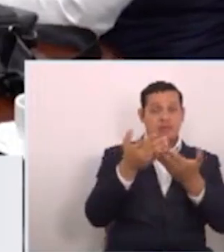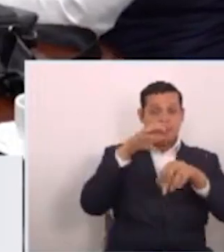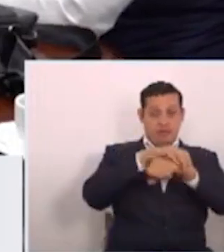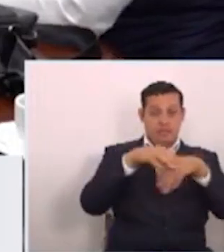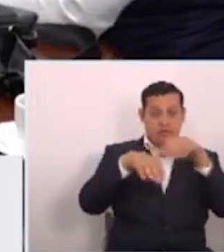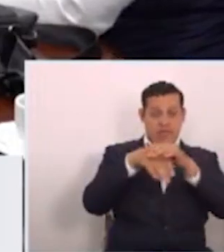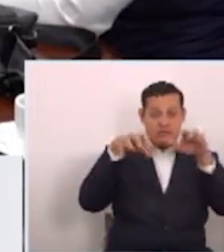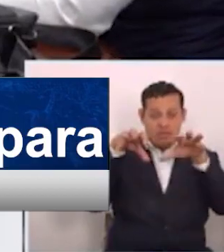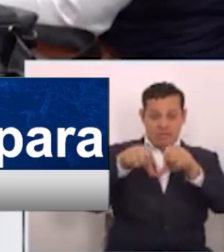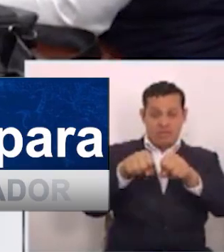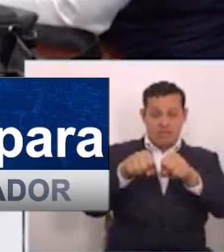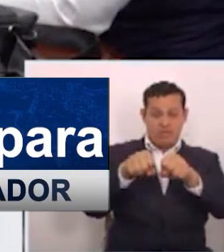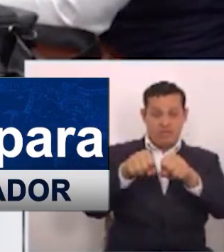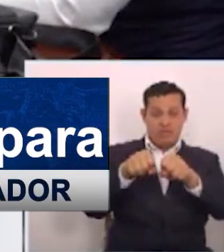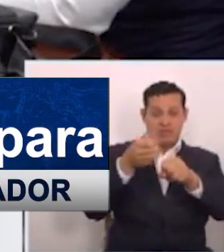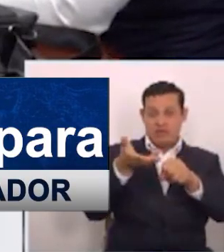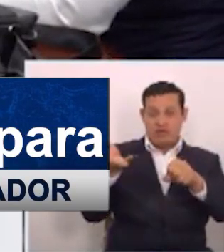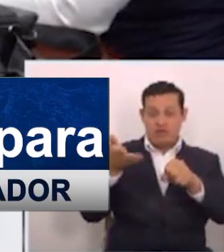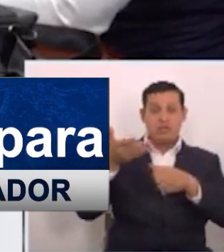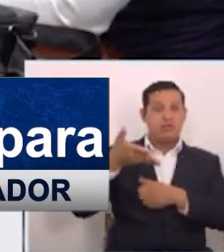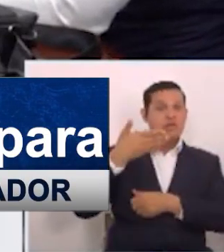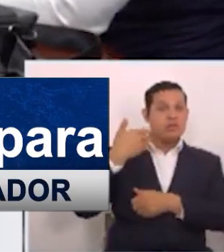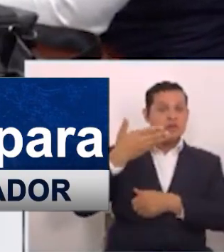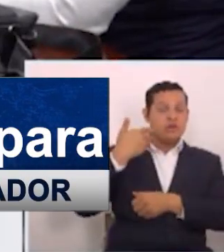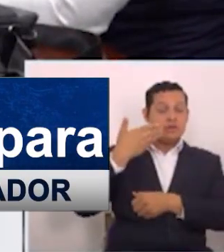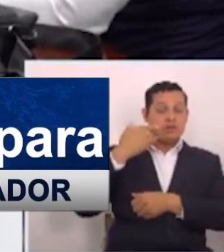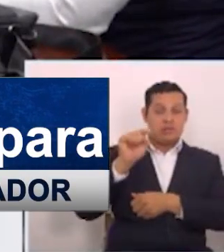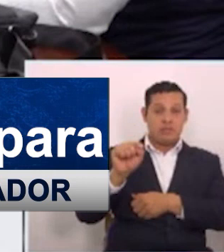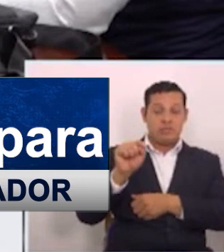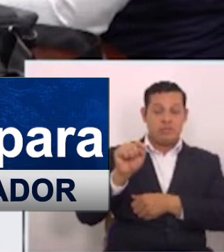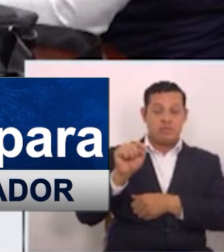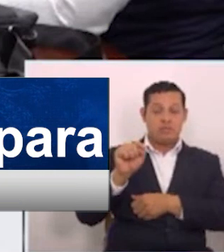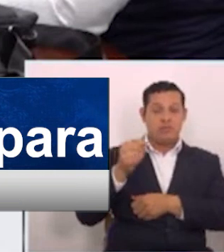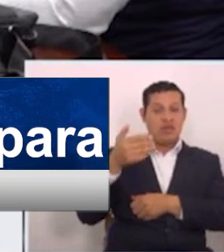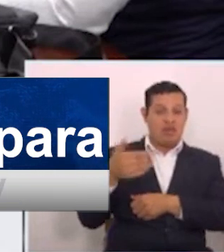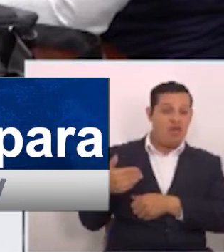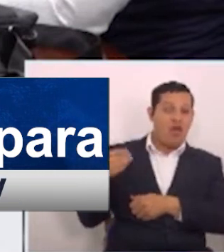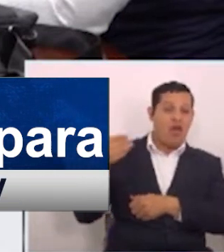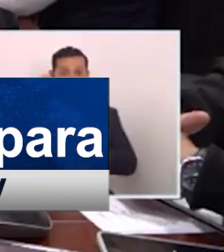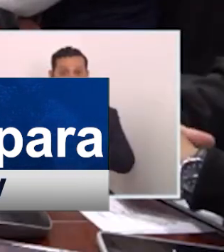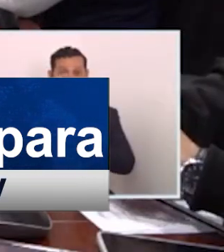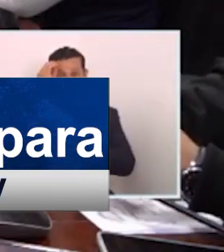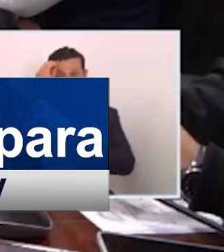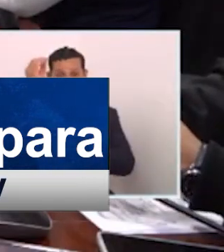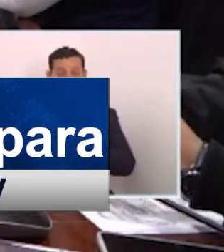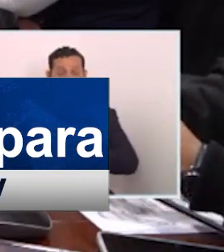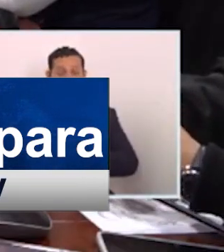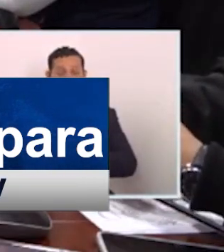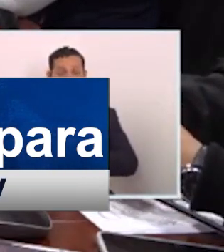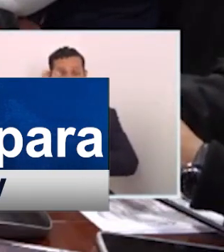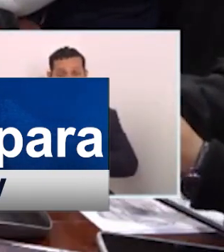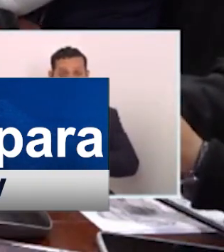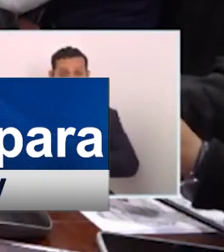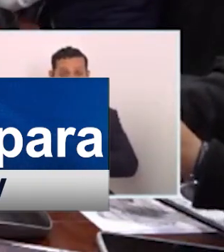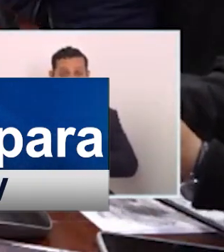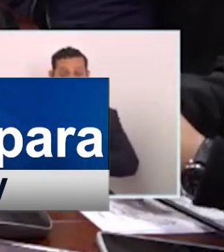los miembros de la comisión de seguridad nacional y Justicia han tomado la decisión de convocar a cuatro funcionarios claves para